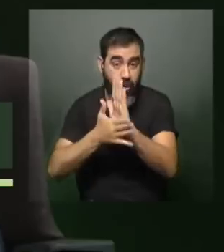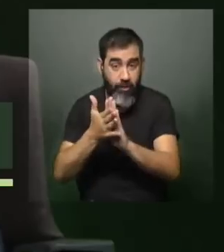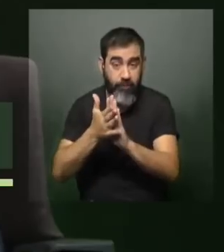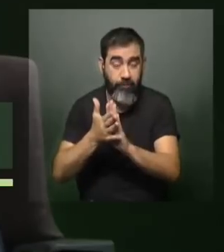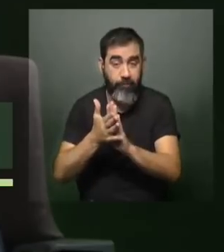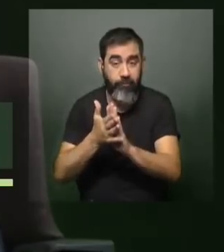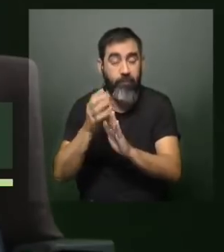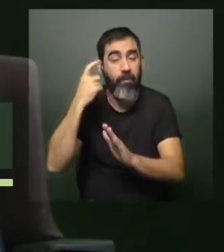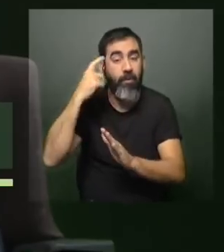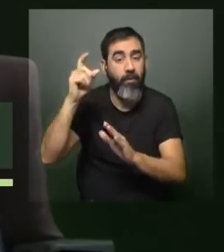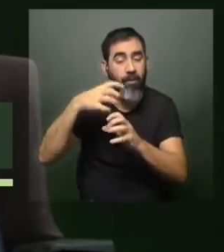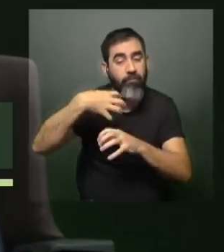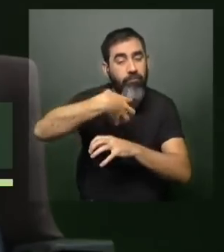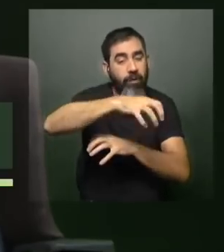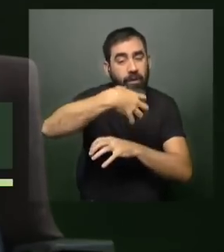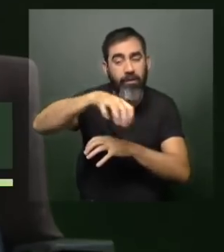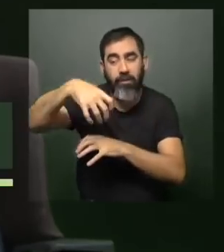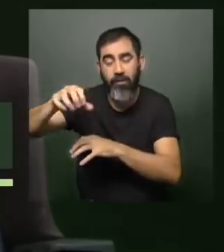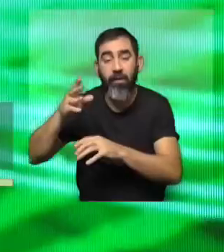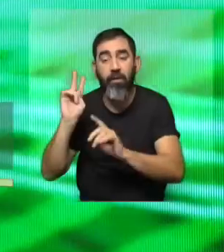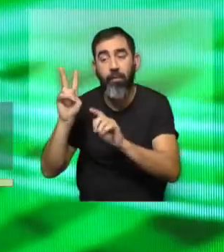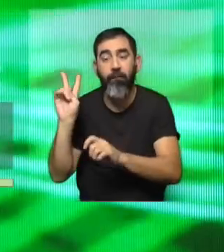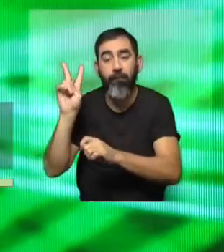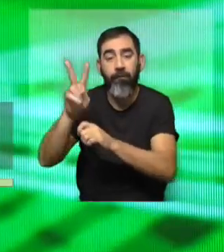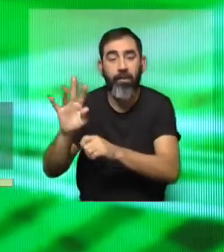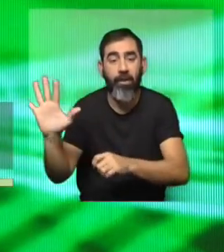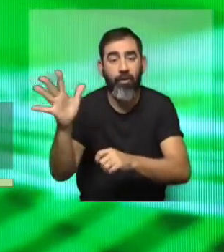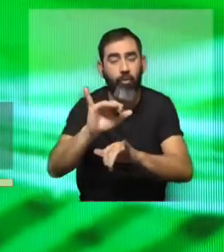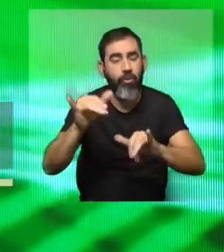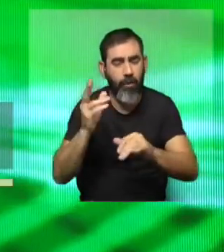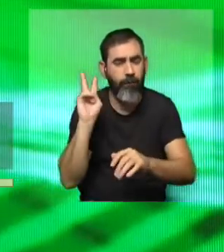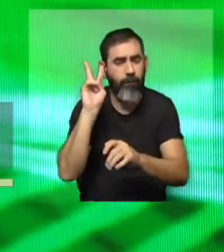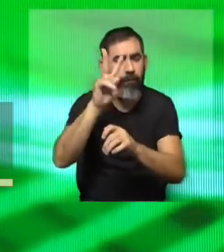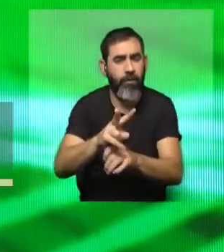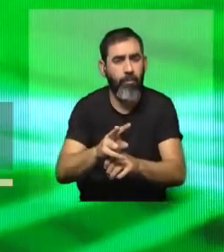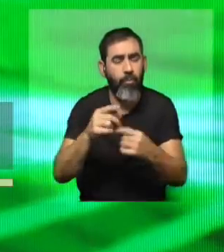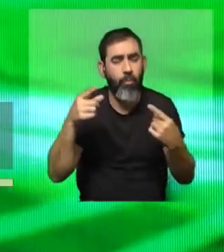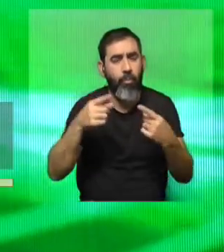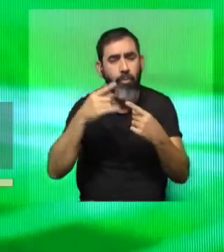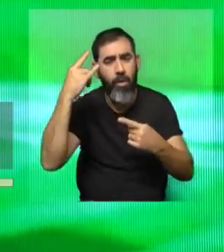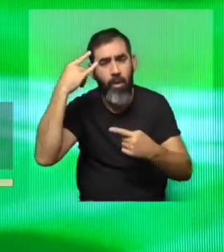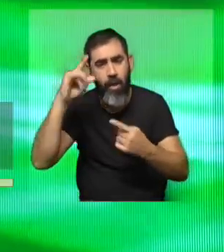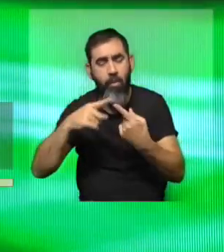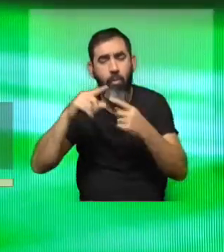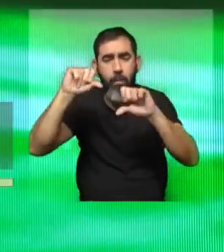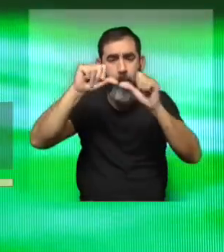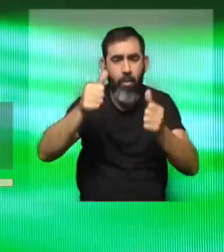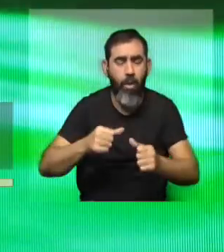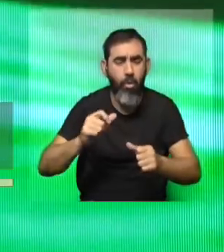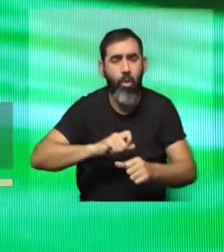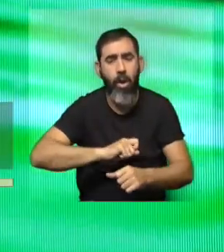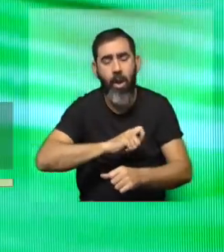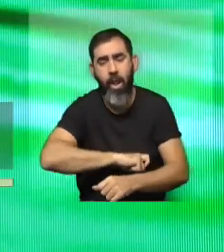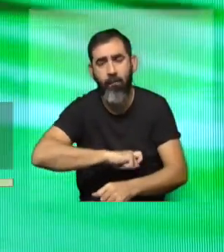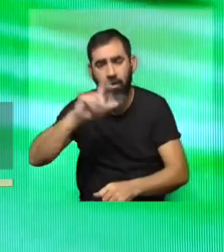tu idea es descentralizar empezar a recorrer también el interior Sí sí claro Ya estuvimos estuvimos en en punta del por ejemplo Maldonado en lavalleja